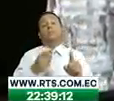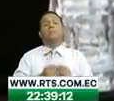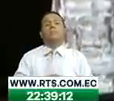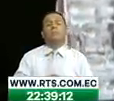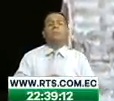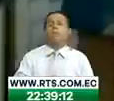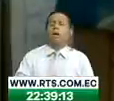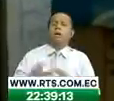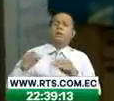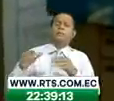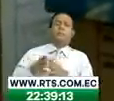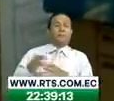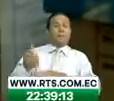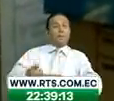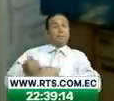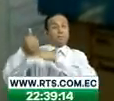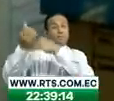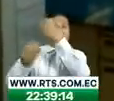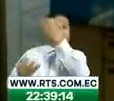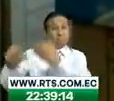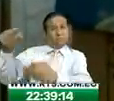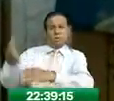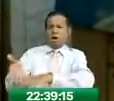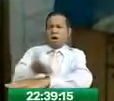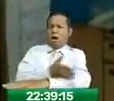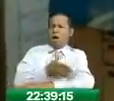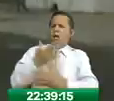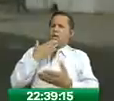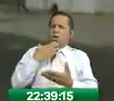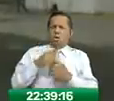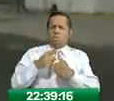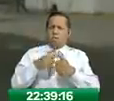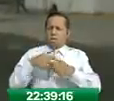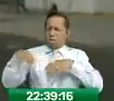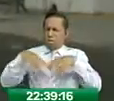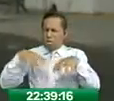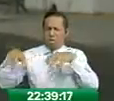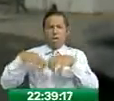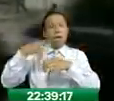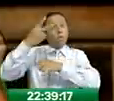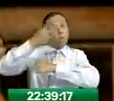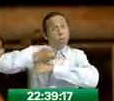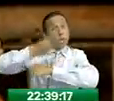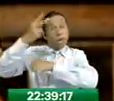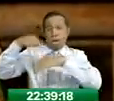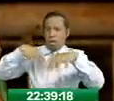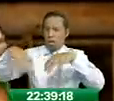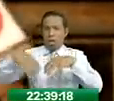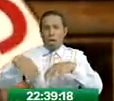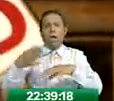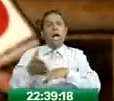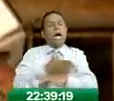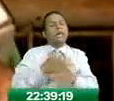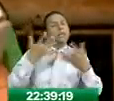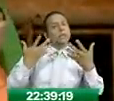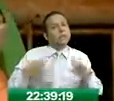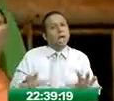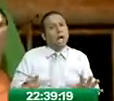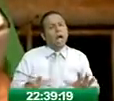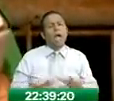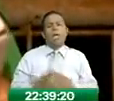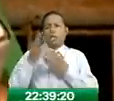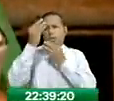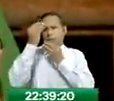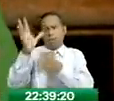pedidos de nulidad hechos durante los 2 días anteriores de audiencia en la Corte Nacional de Justicia. Se expuso de manera detallada